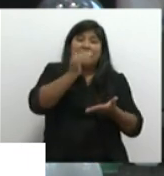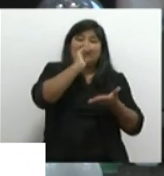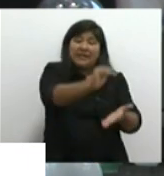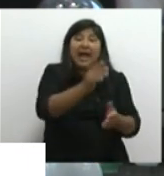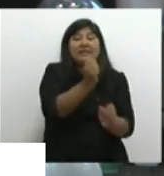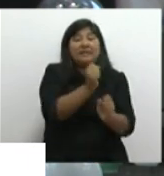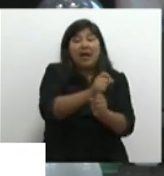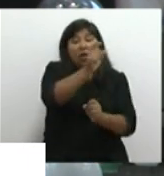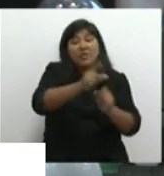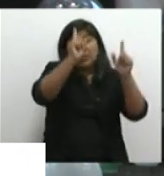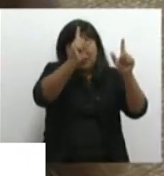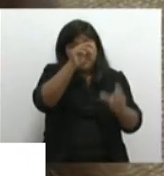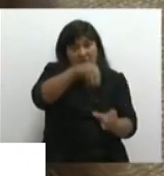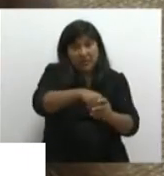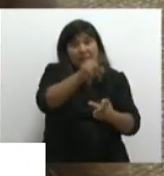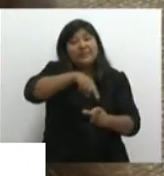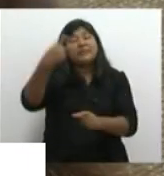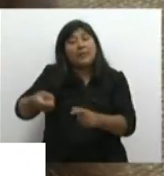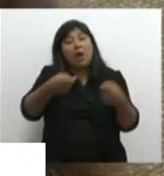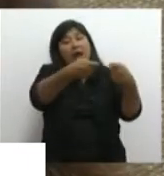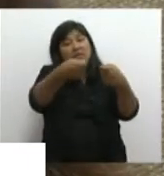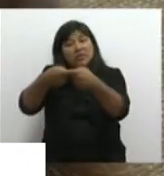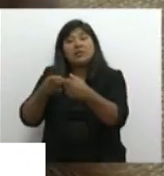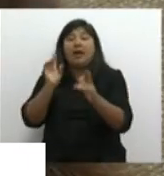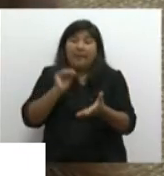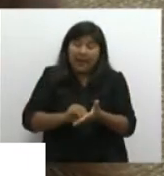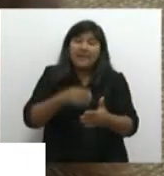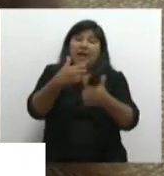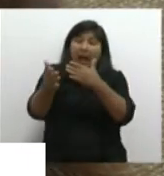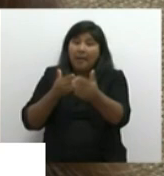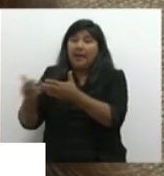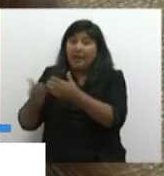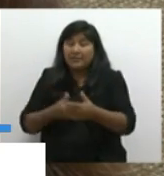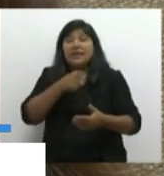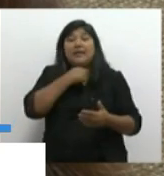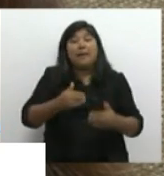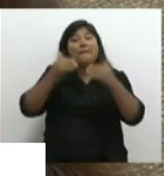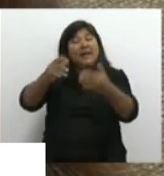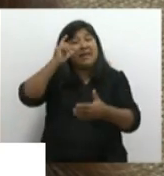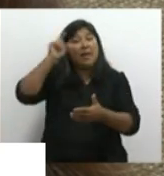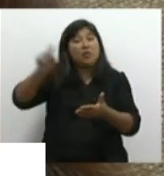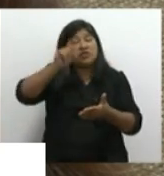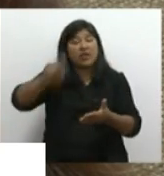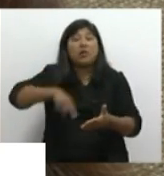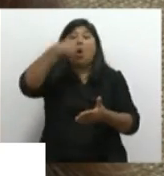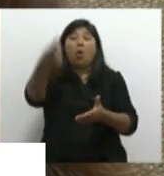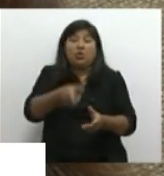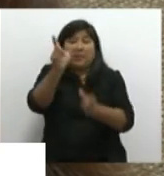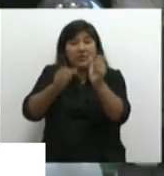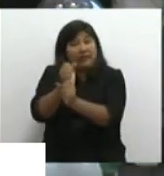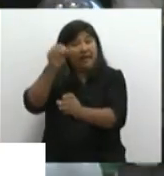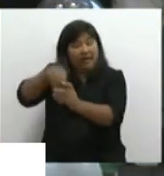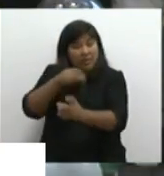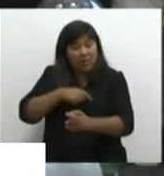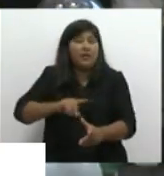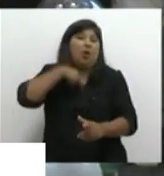estamos hablando con los gremios y hemos dispuesto un aumento de otro 10% para el resto de los trabajadores públicos y me